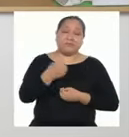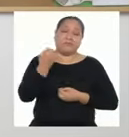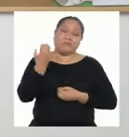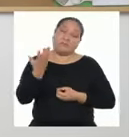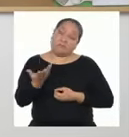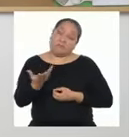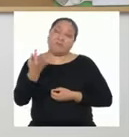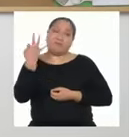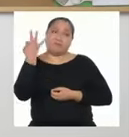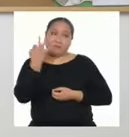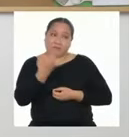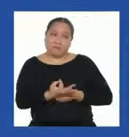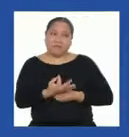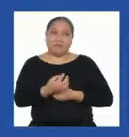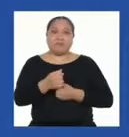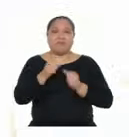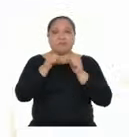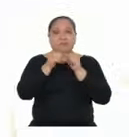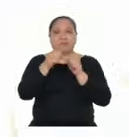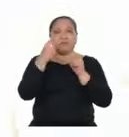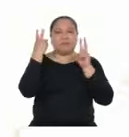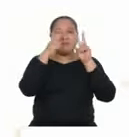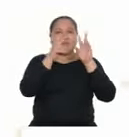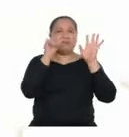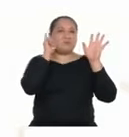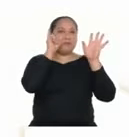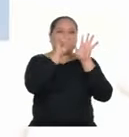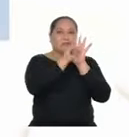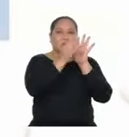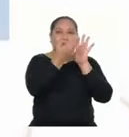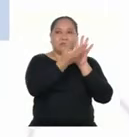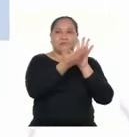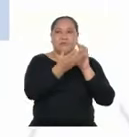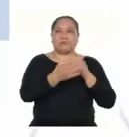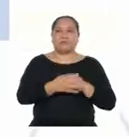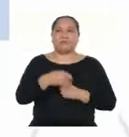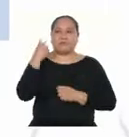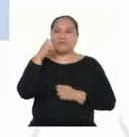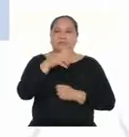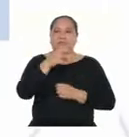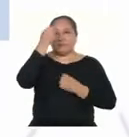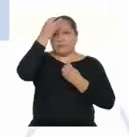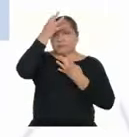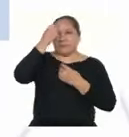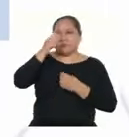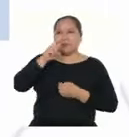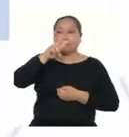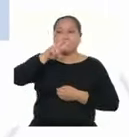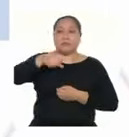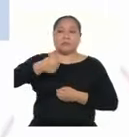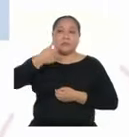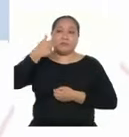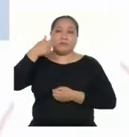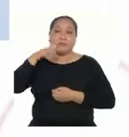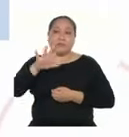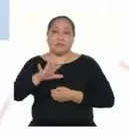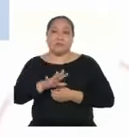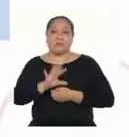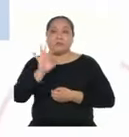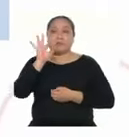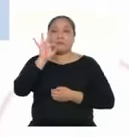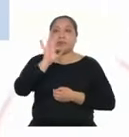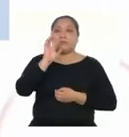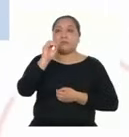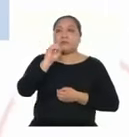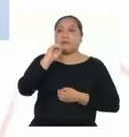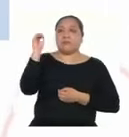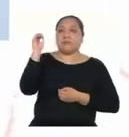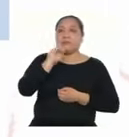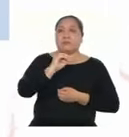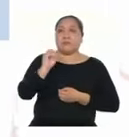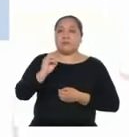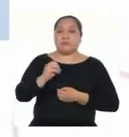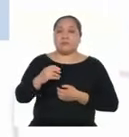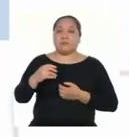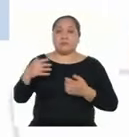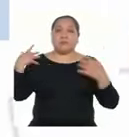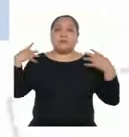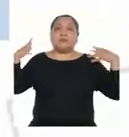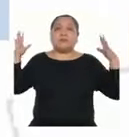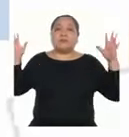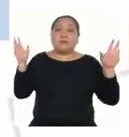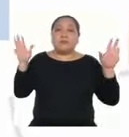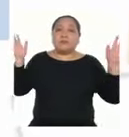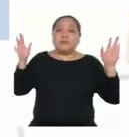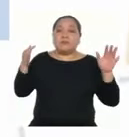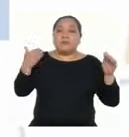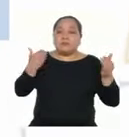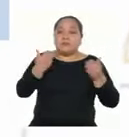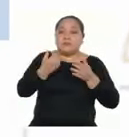realidad. Sigamos viendo la imagen. Mire ese dato. En el 2015, el 90% de las aves